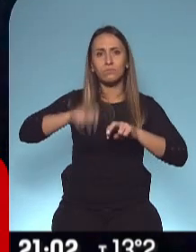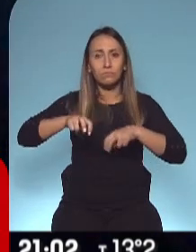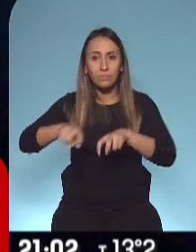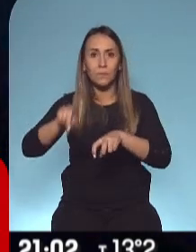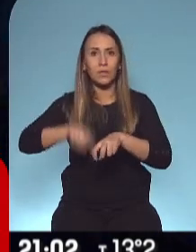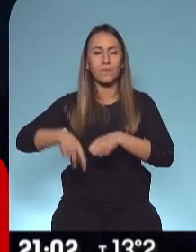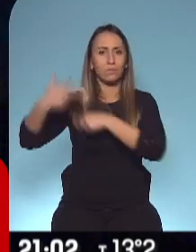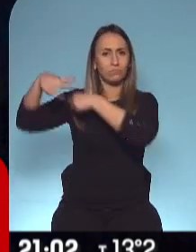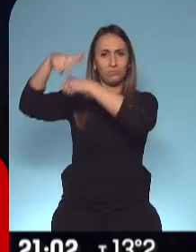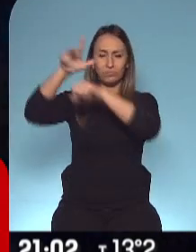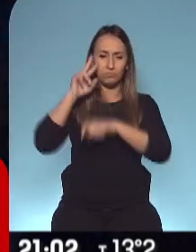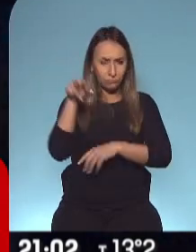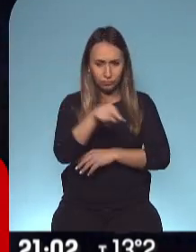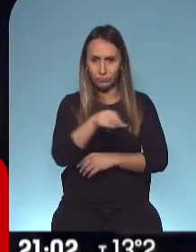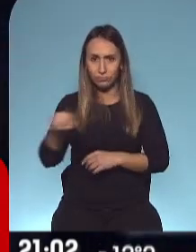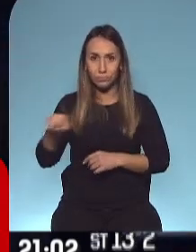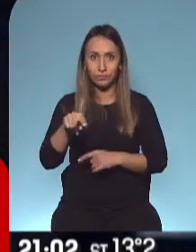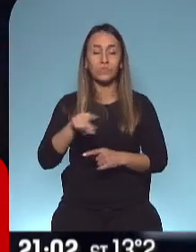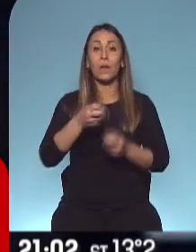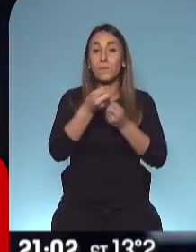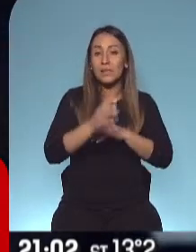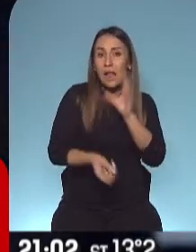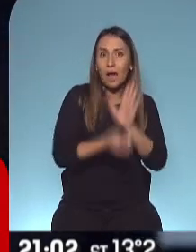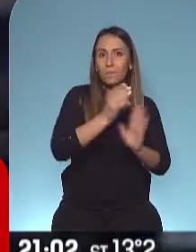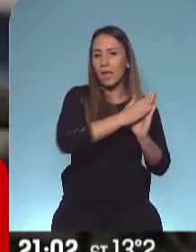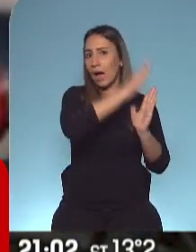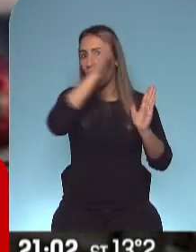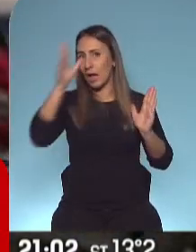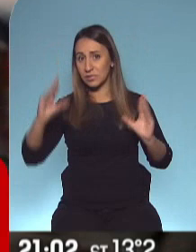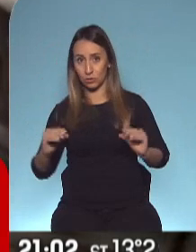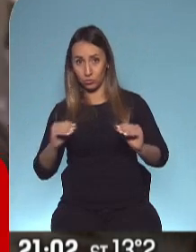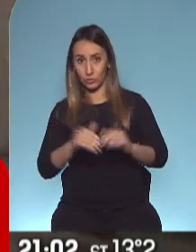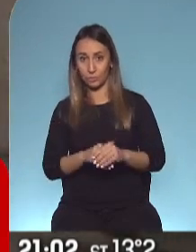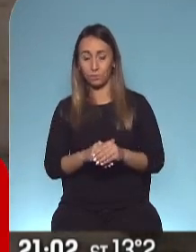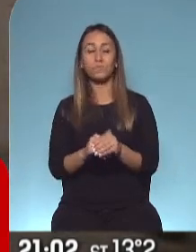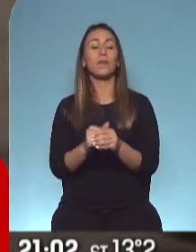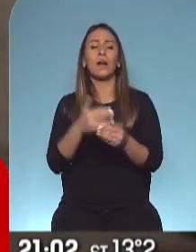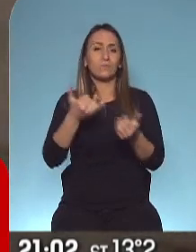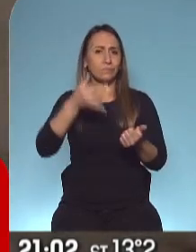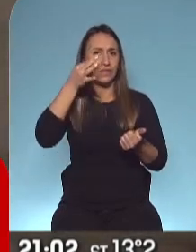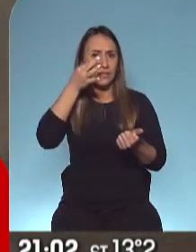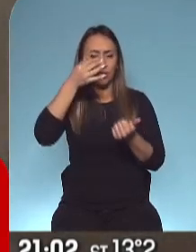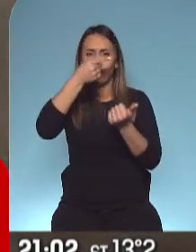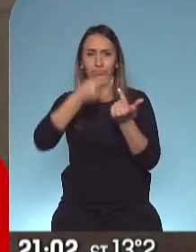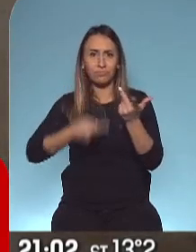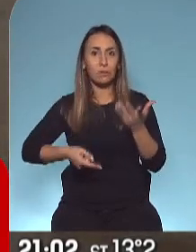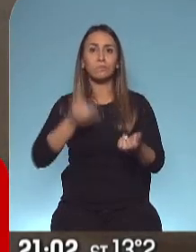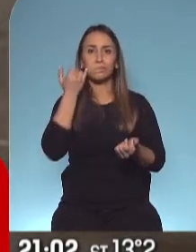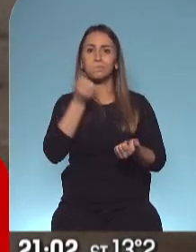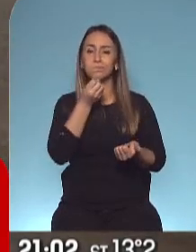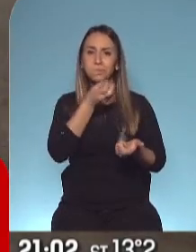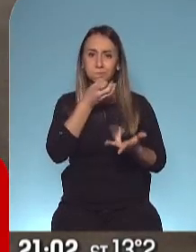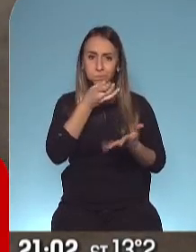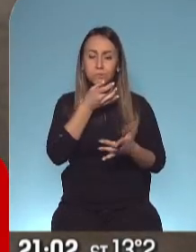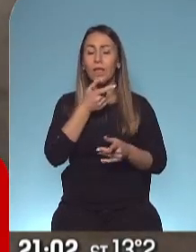mañana y finalizan con la puesta del sol. En las últimas horas, las declaraciones testimoniales de distintos testigos aseguran que Facundo